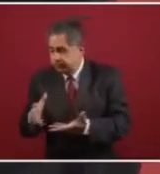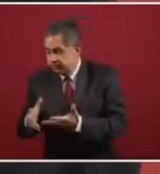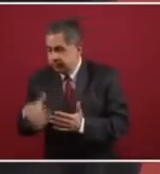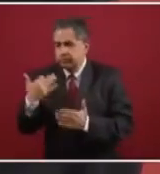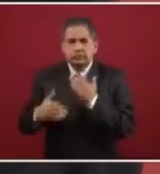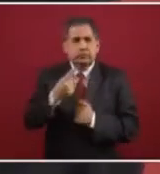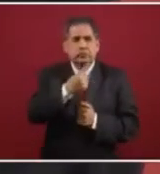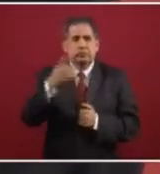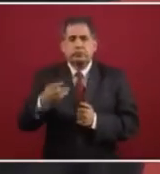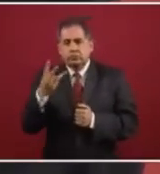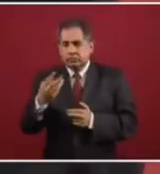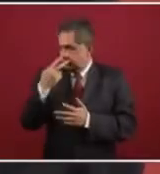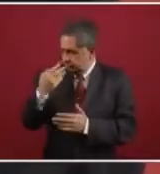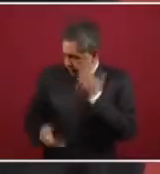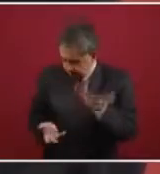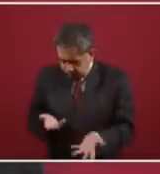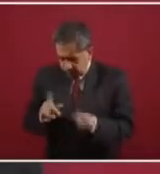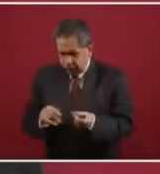la tercia parte de ello,